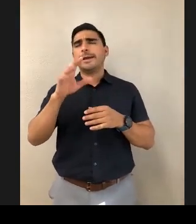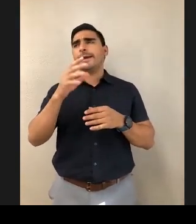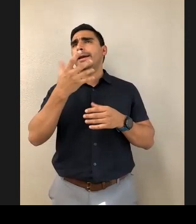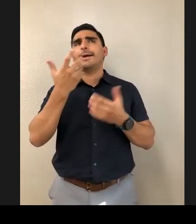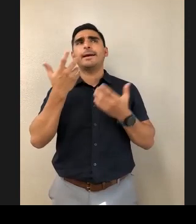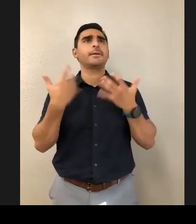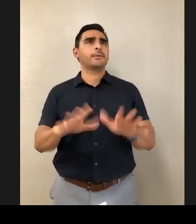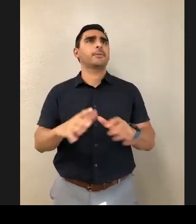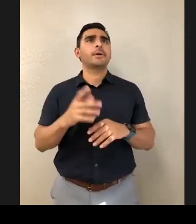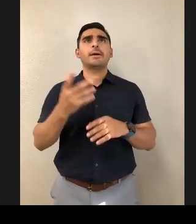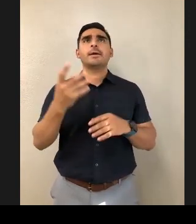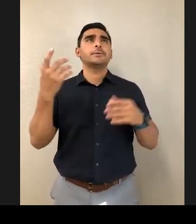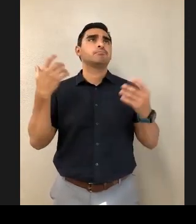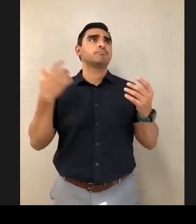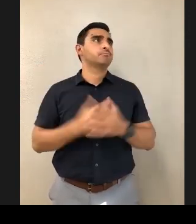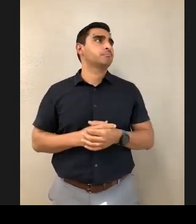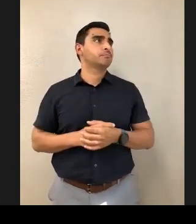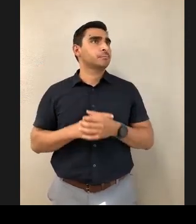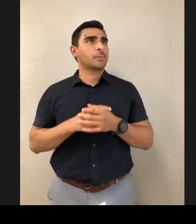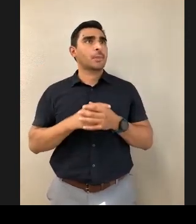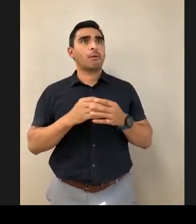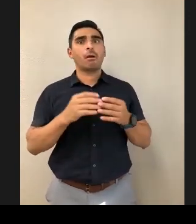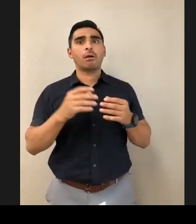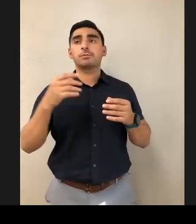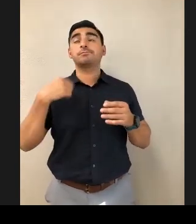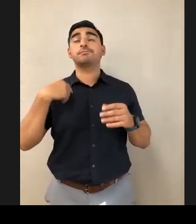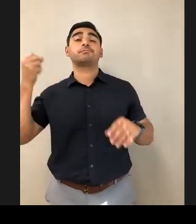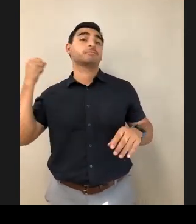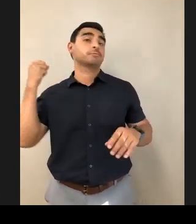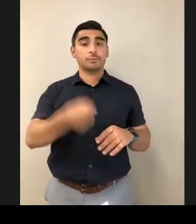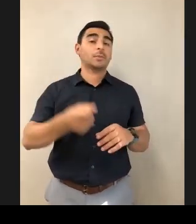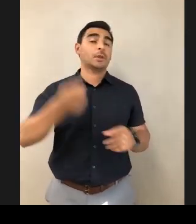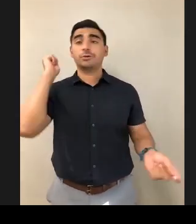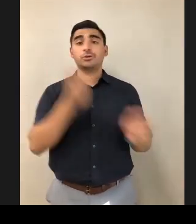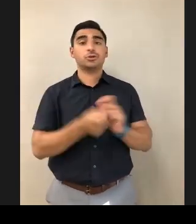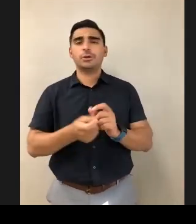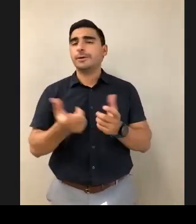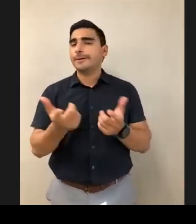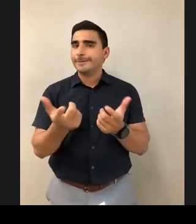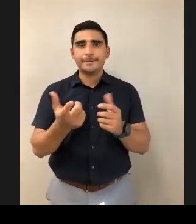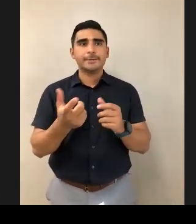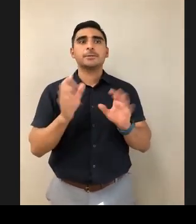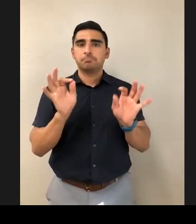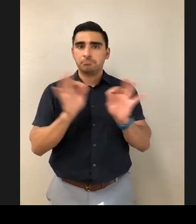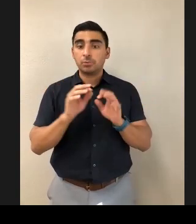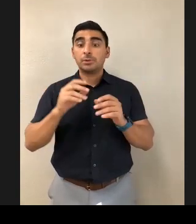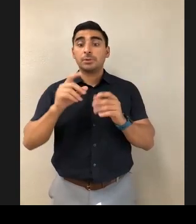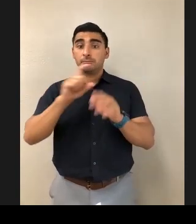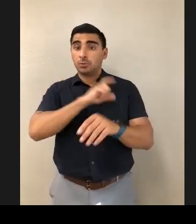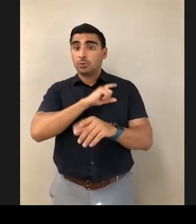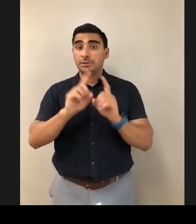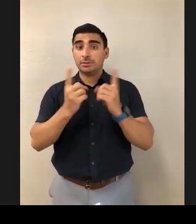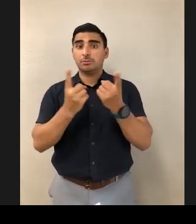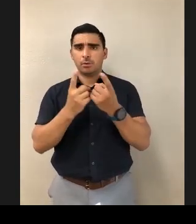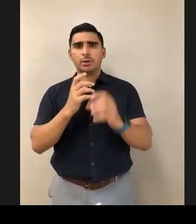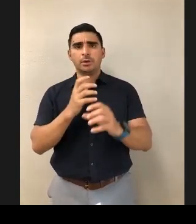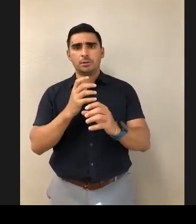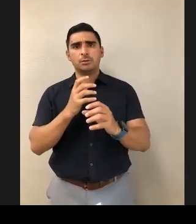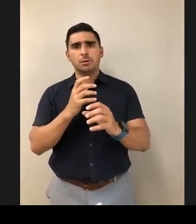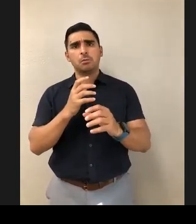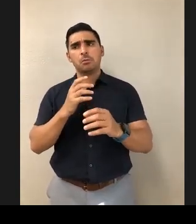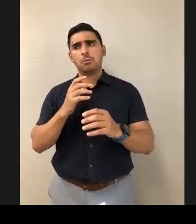quiero decir esto que algo que cualquier persona puede hacer que suceda de la noche a la mañana, pero